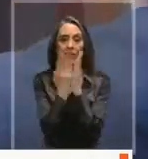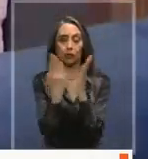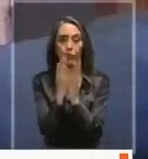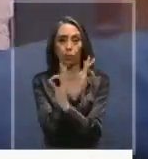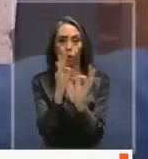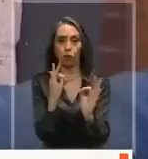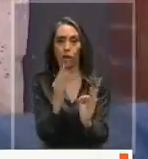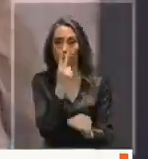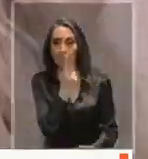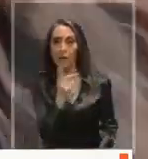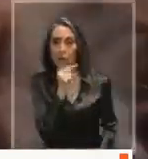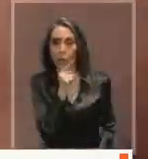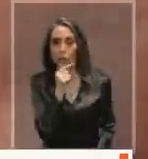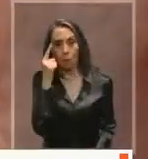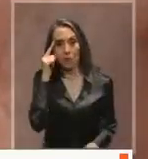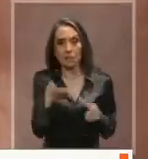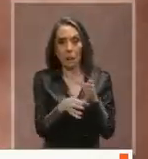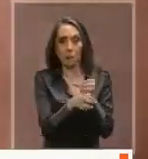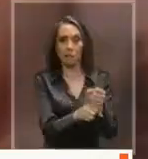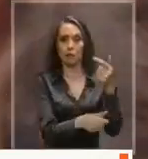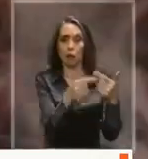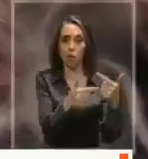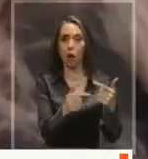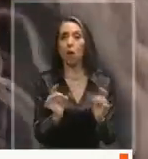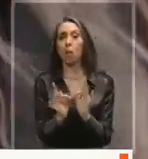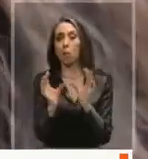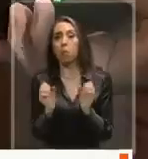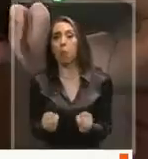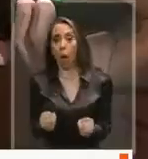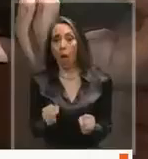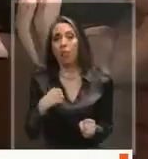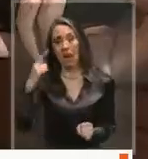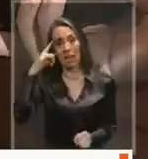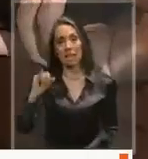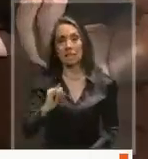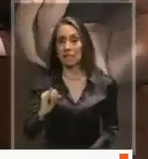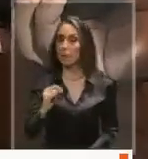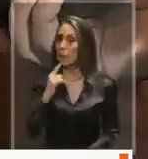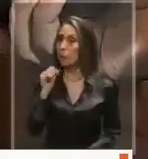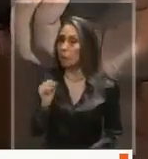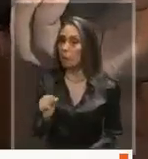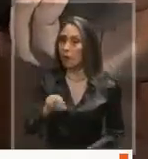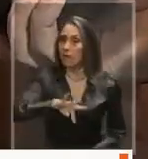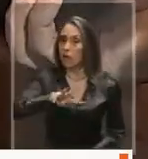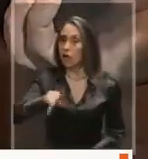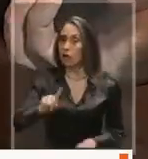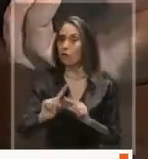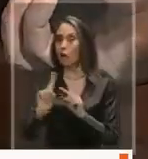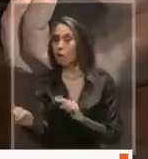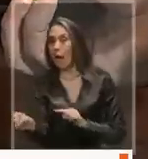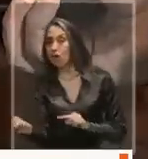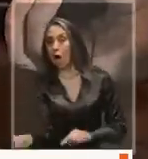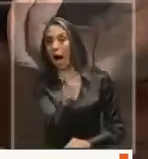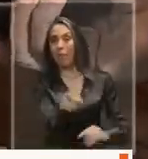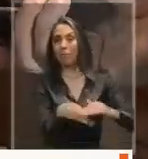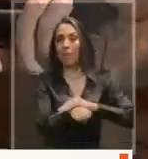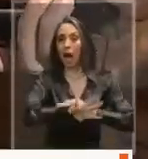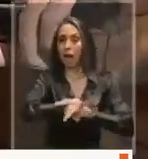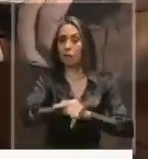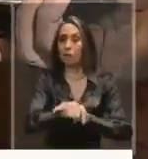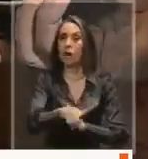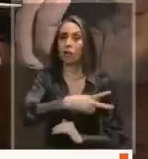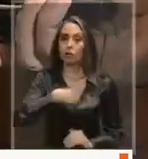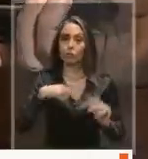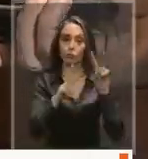ve dudoso. ¿Presiones políticas acá? Puede ser. Sí. ¿Podrían tratarse de un robo por encargo? Nosotros